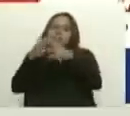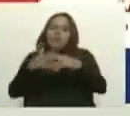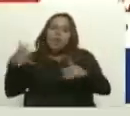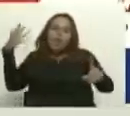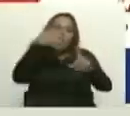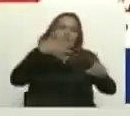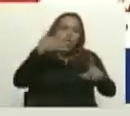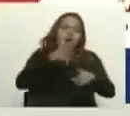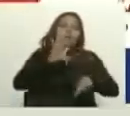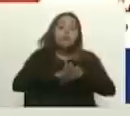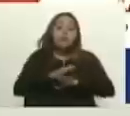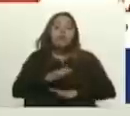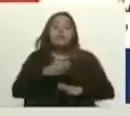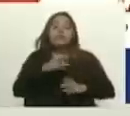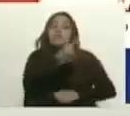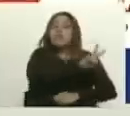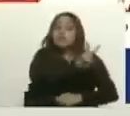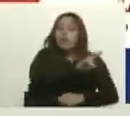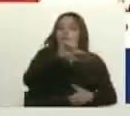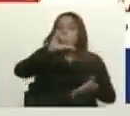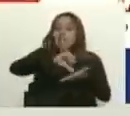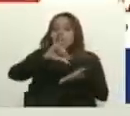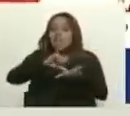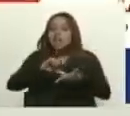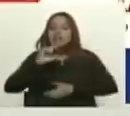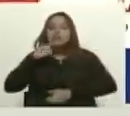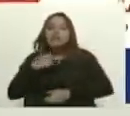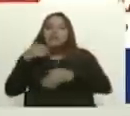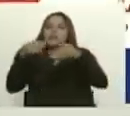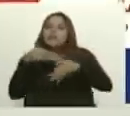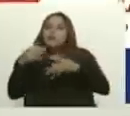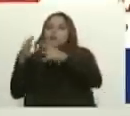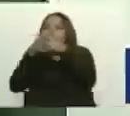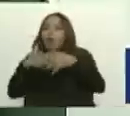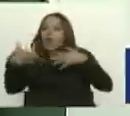Porque ya a Venezuela, a Irán y a Rusia los he estado agrediendo constantemente.